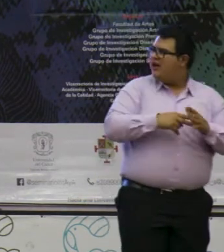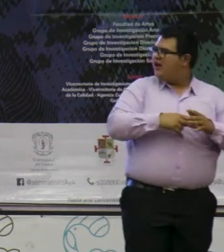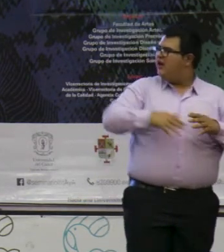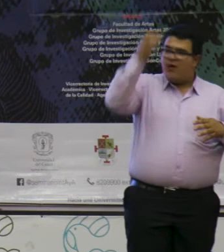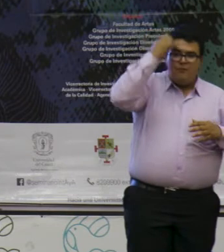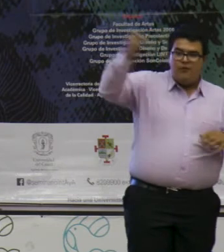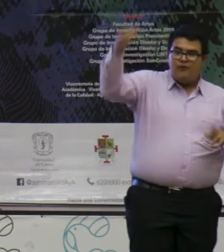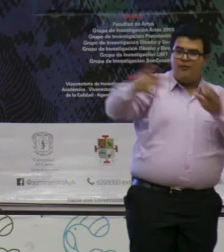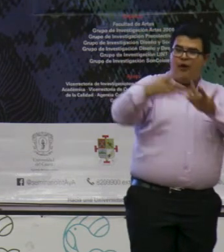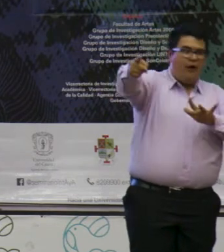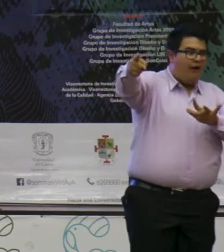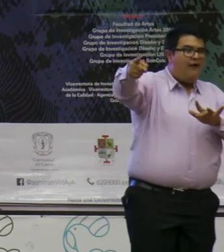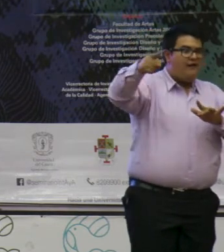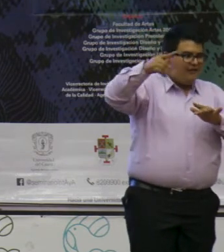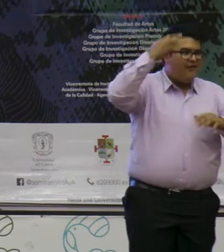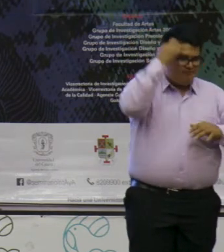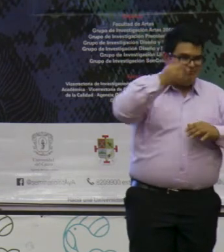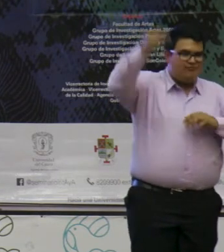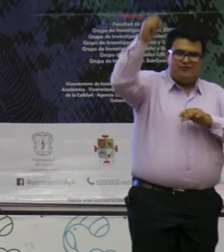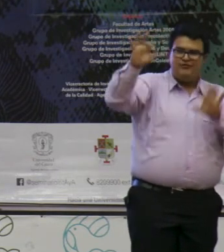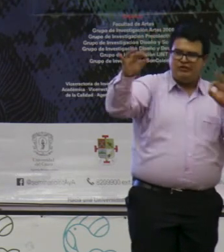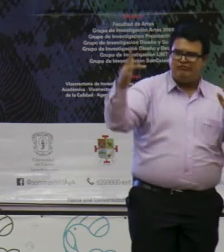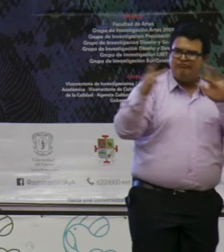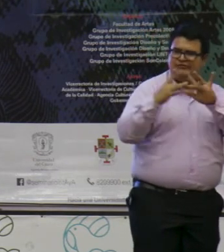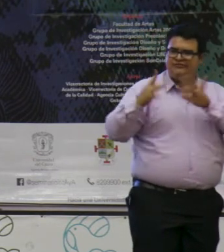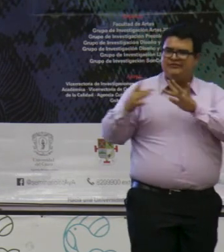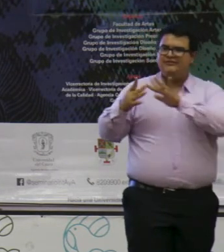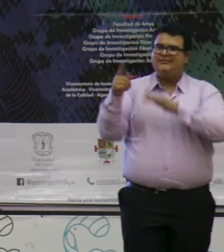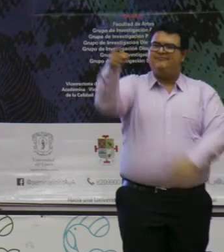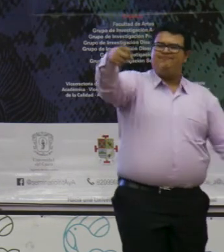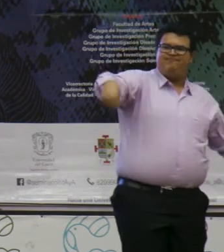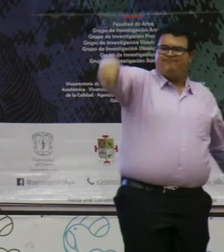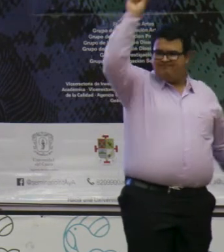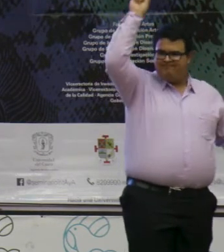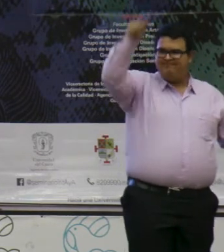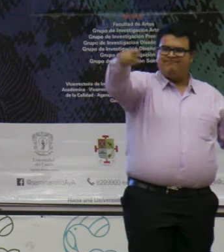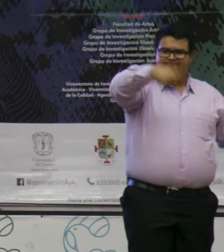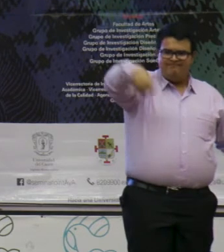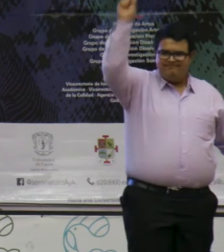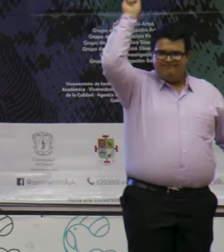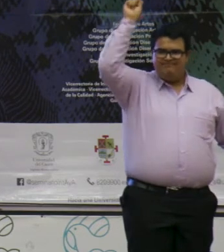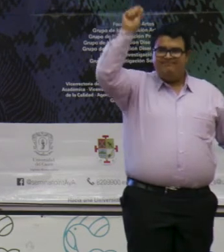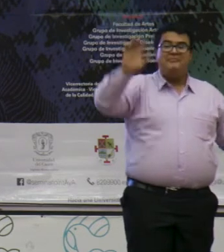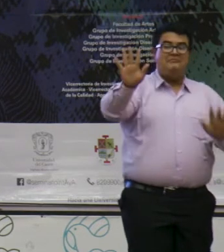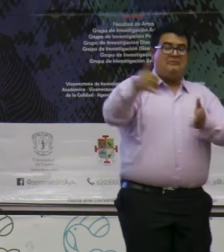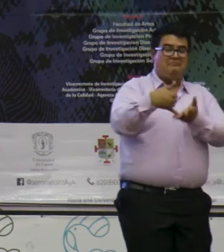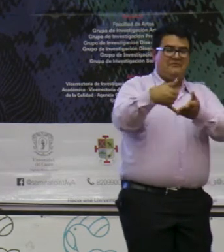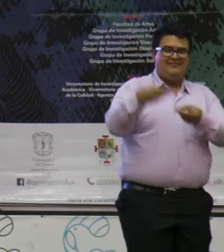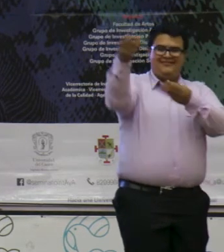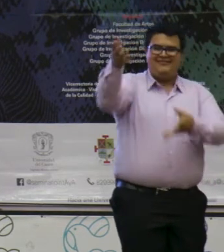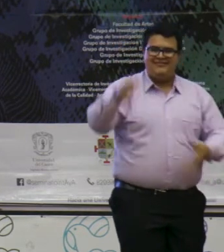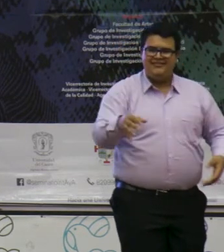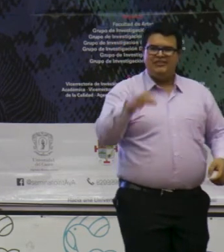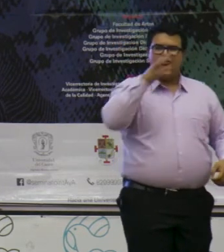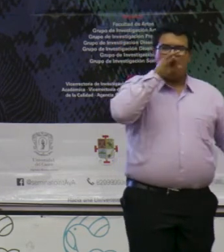Le pegó pero con toda. ¿Todavía has dicho qué? Le pegaste. Atrás ganaron. Ganaron, señores y señores. Vamos a buscar un premio ahora para ti. Esto